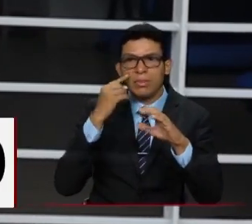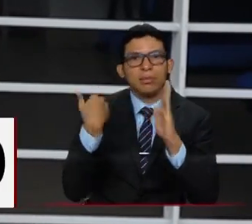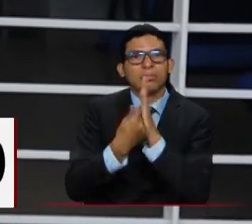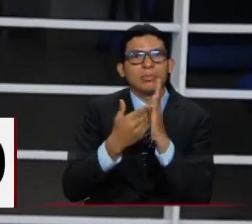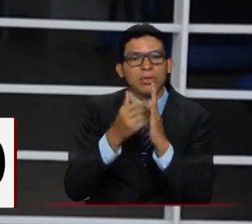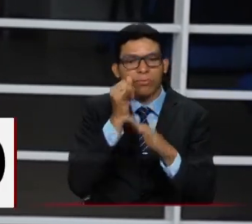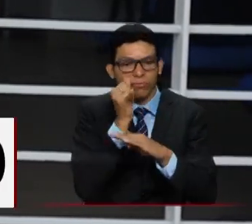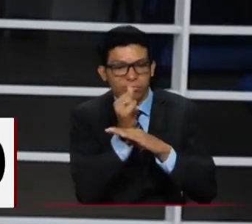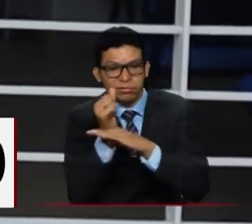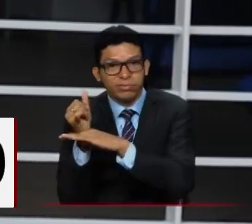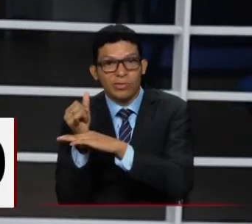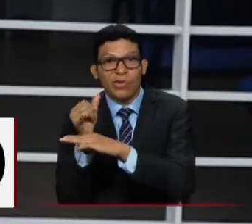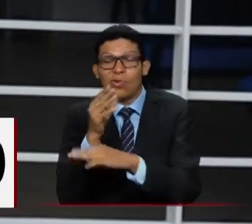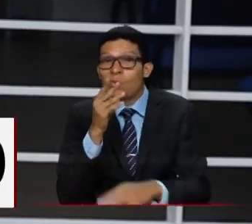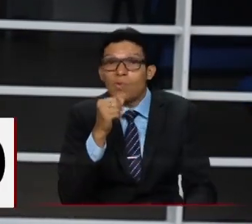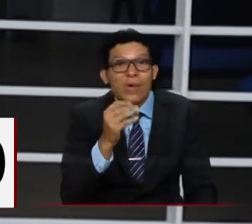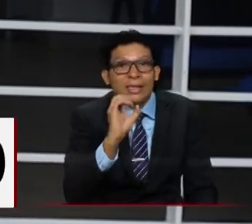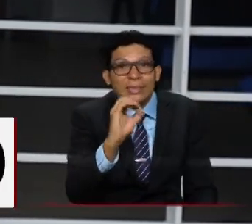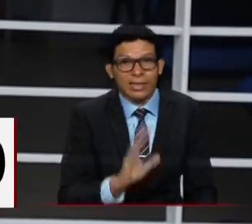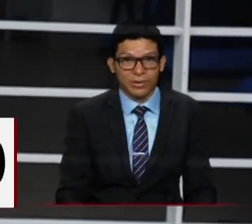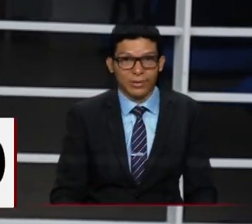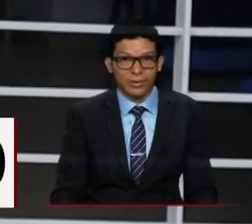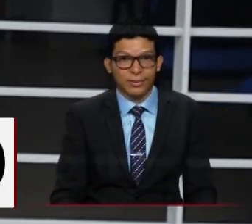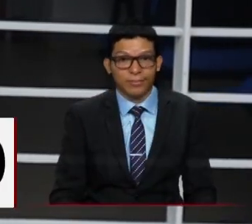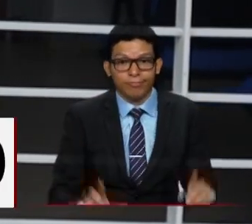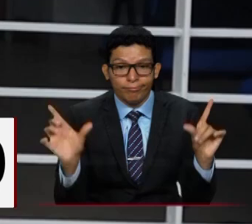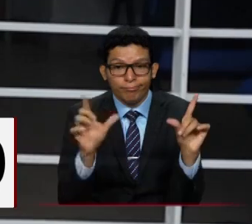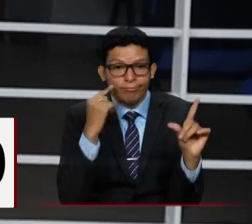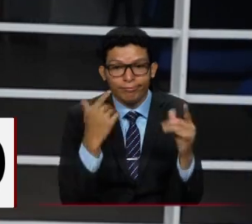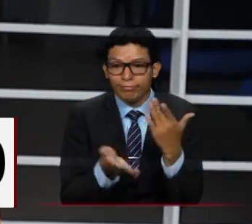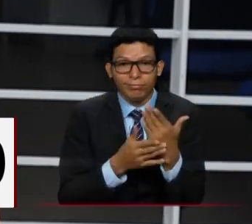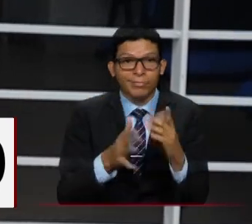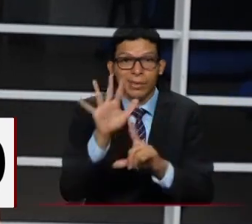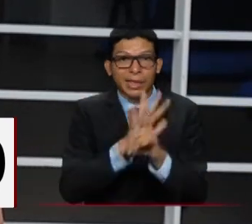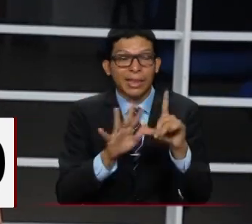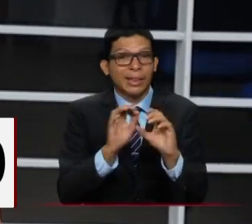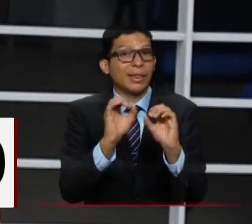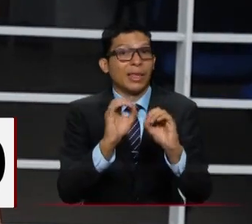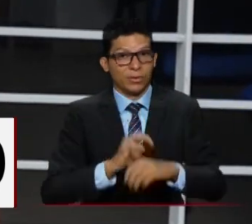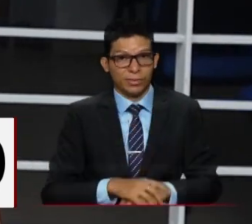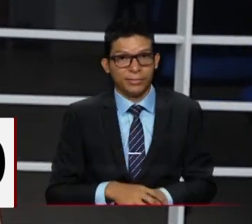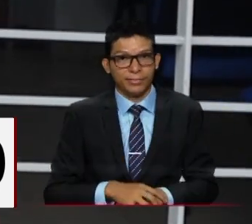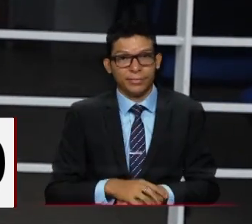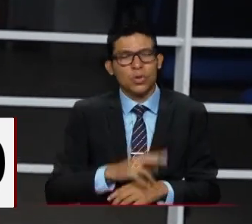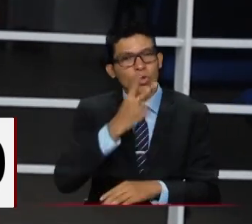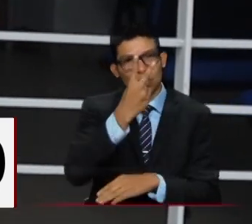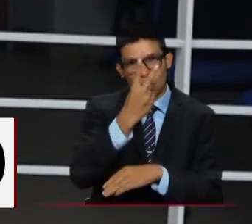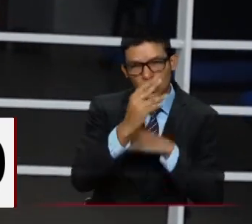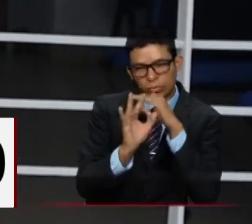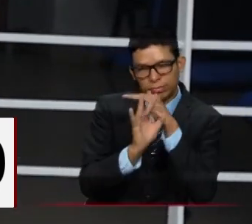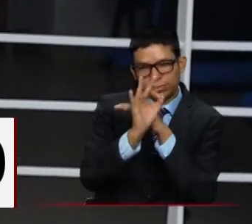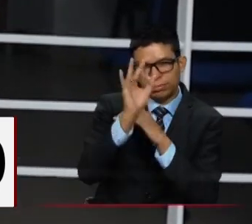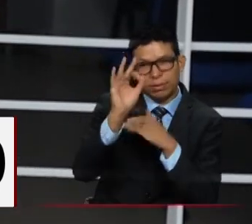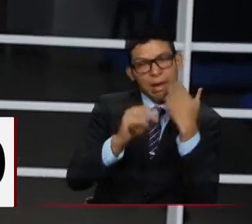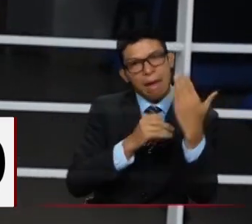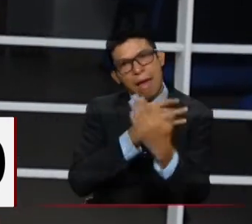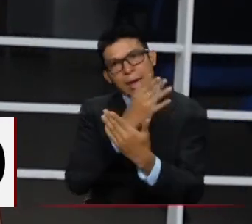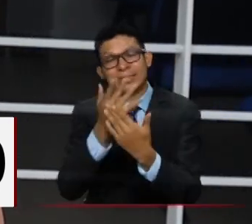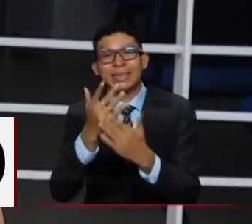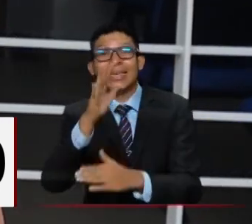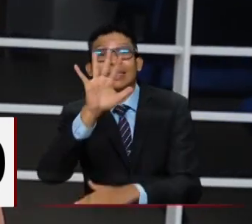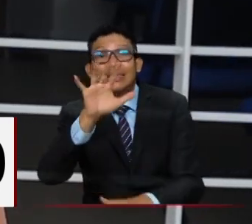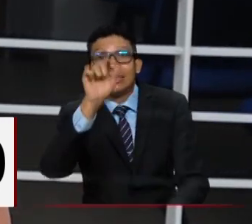fe con cámaras de lo que ha ocurrido esta madrugada los hechos iniciaron desde las 2 de la madrugada hasta la siendo las 5:30 de la